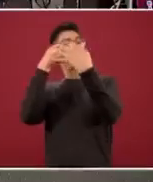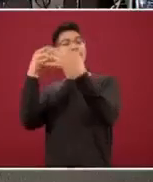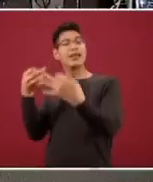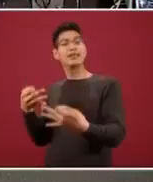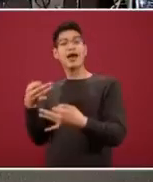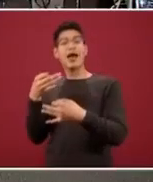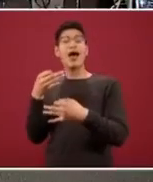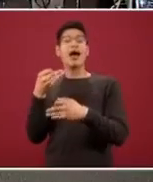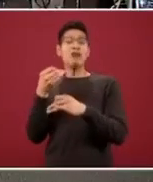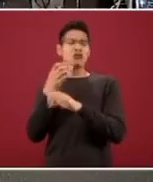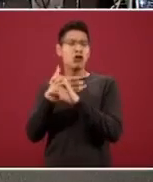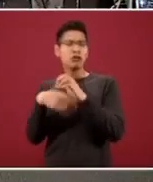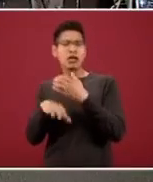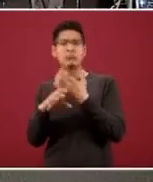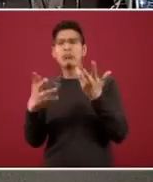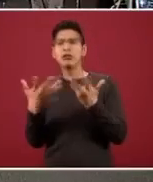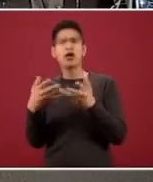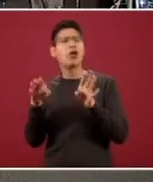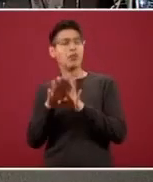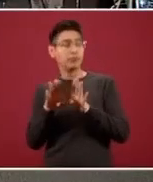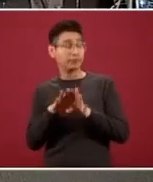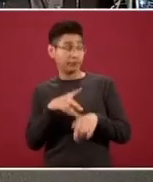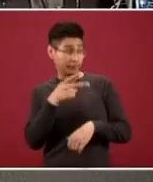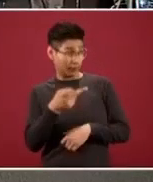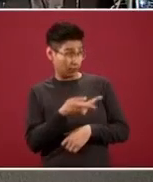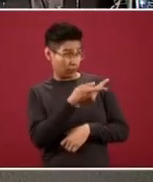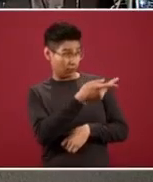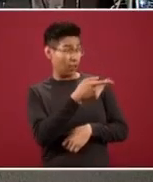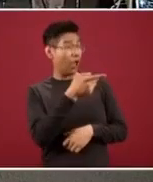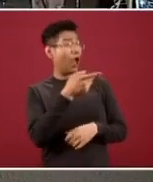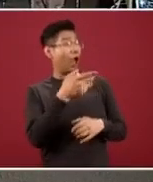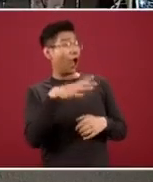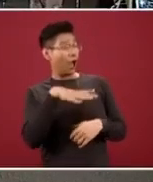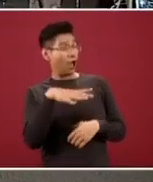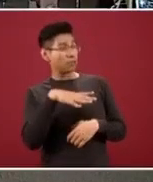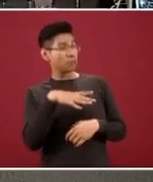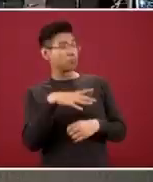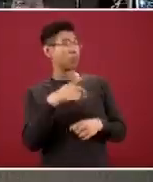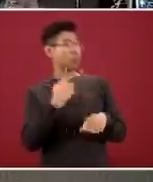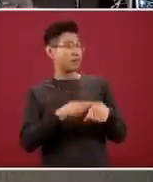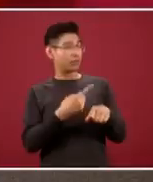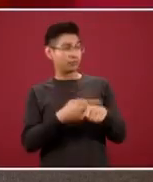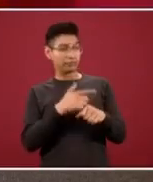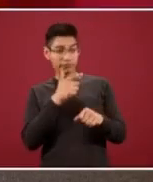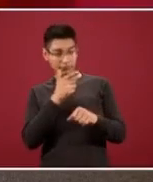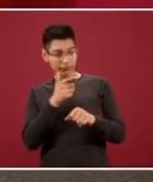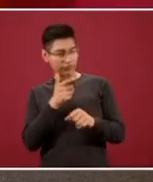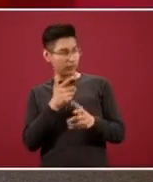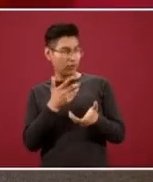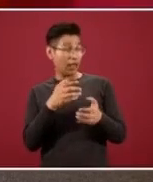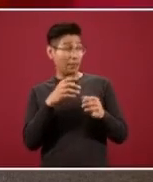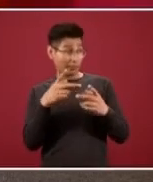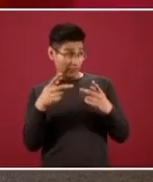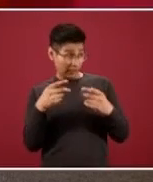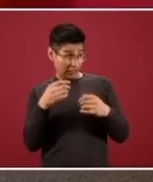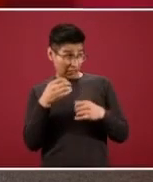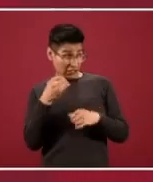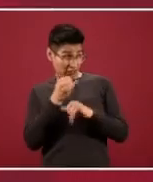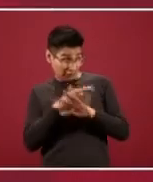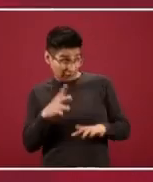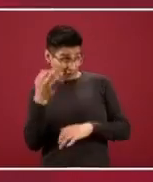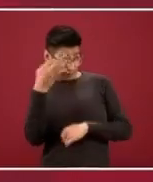en este país. ¿No hay casos identificados? Como tal, se identifican múltiples fuentes, entonces todos los